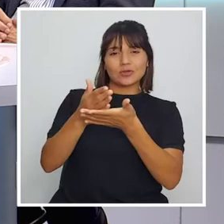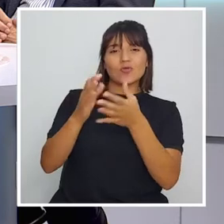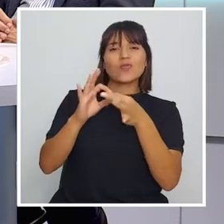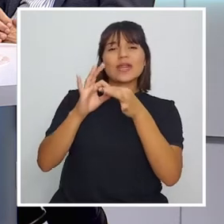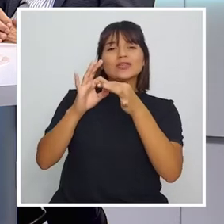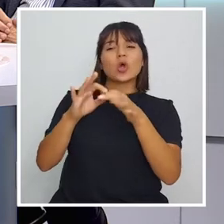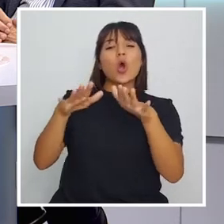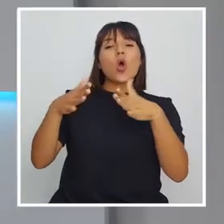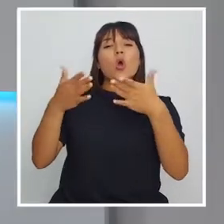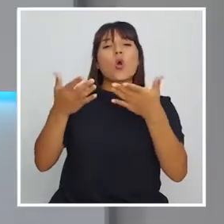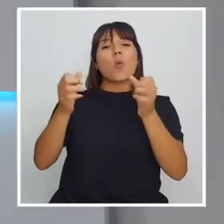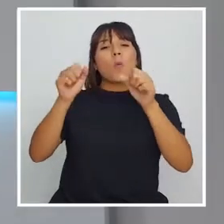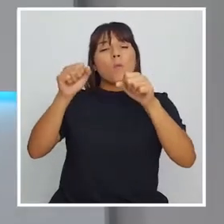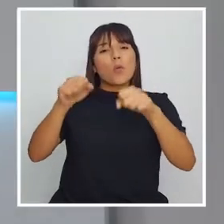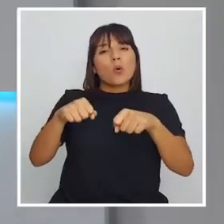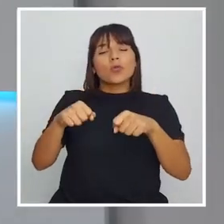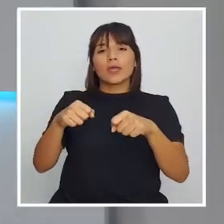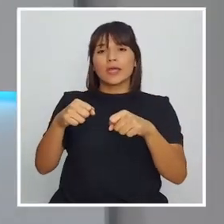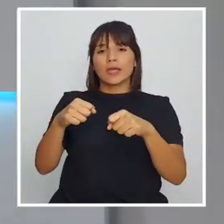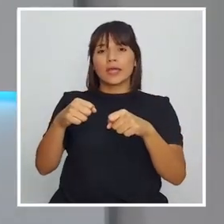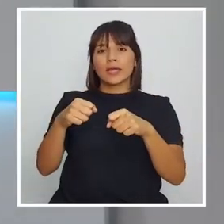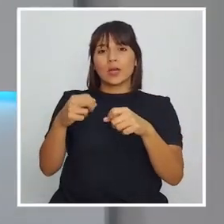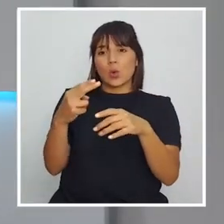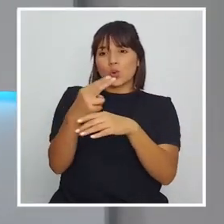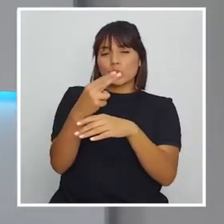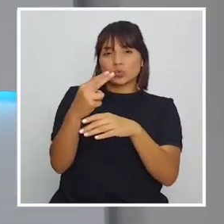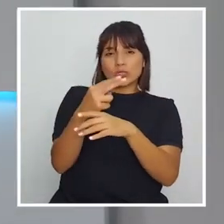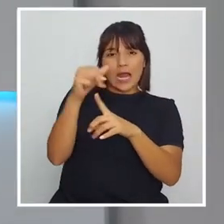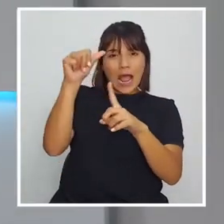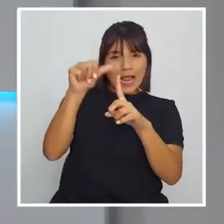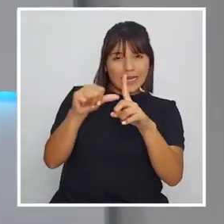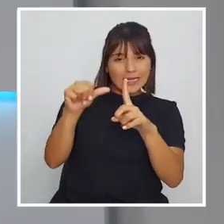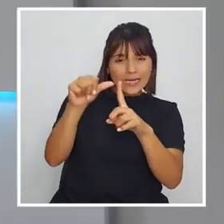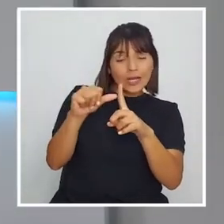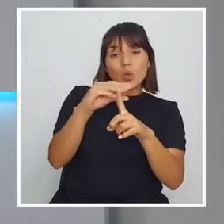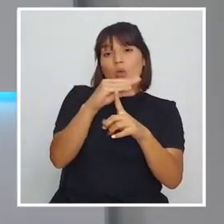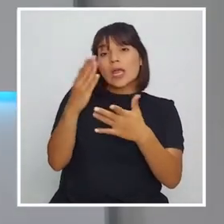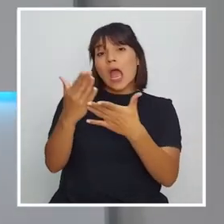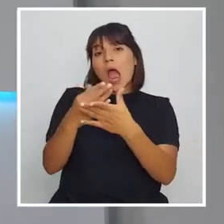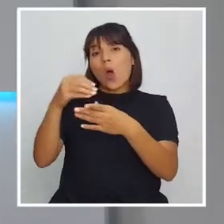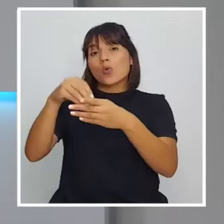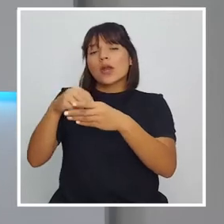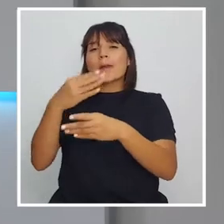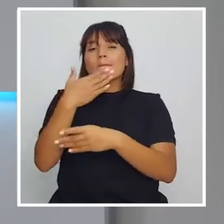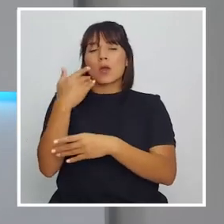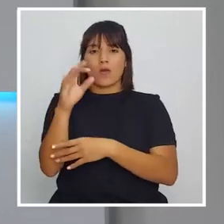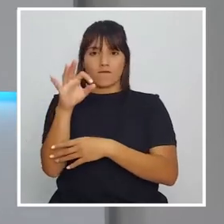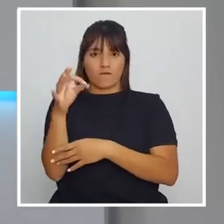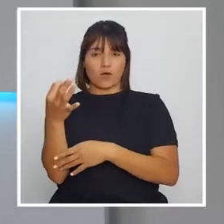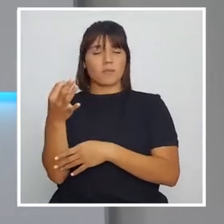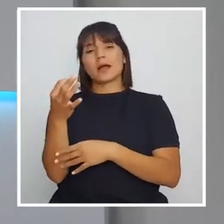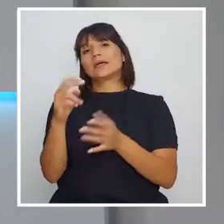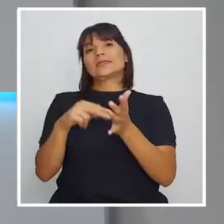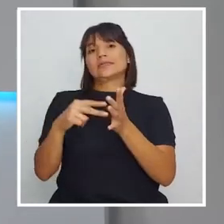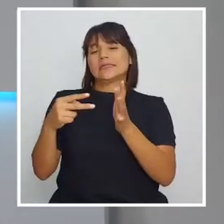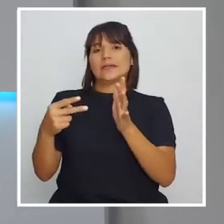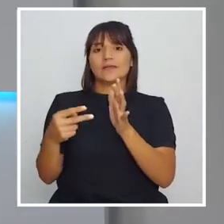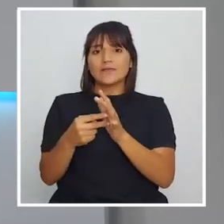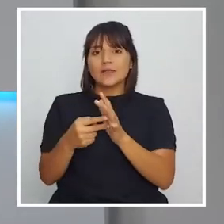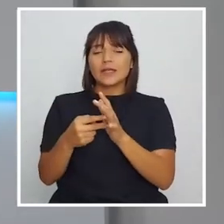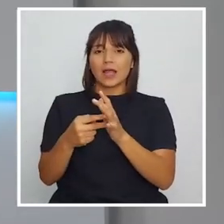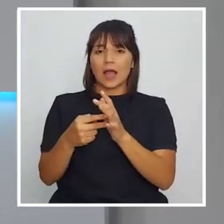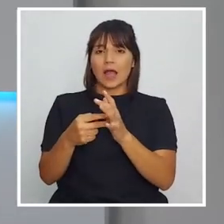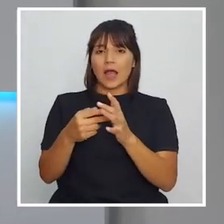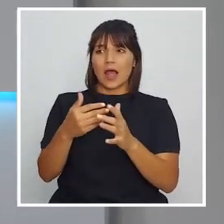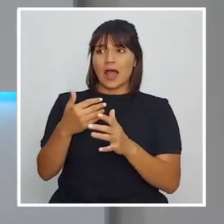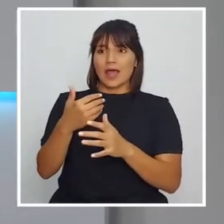mantener el aguinaldo, ahorrar además de la mejor manera, es decir, teniendo parte de su dinero, que en temas de seguridad no es